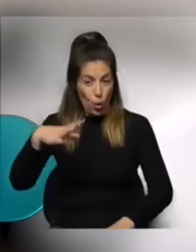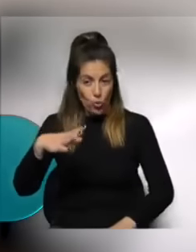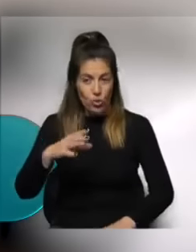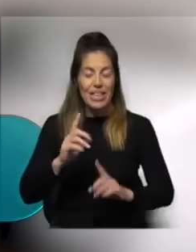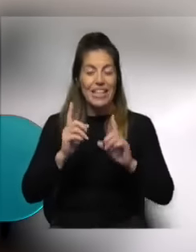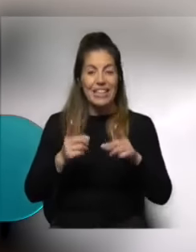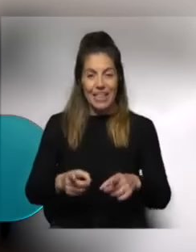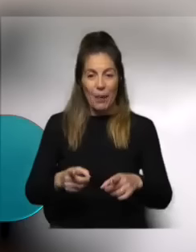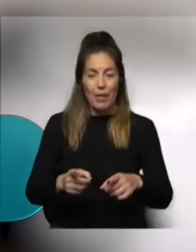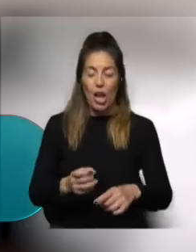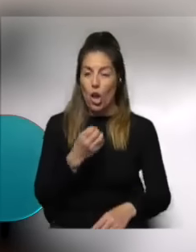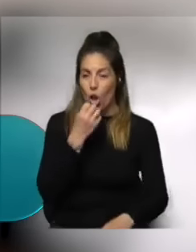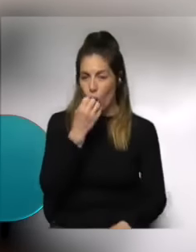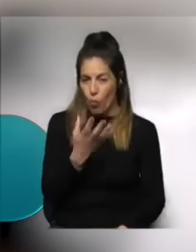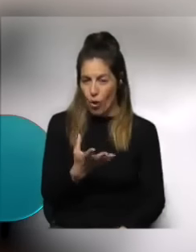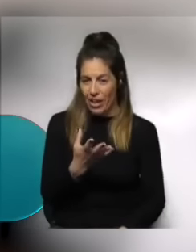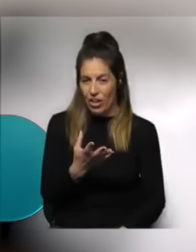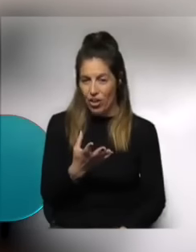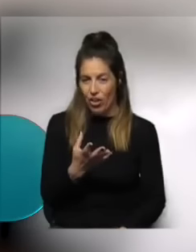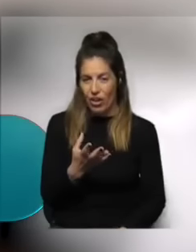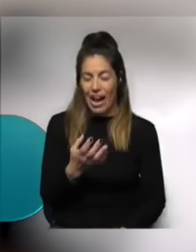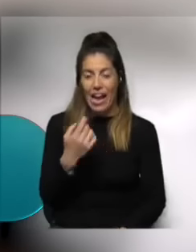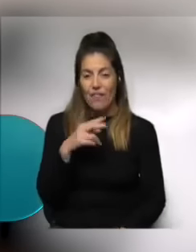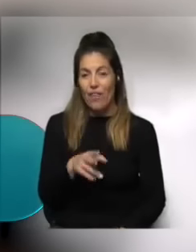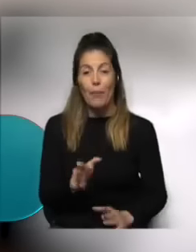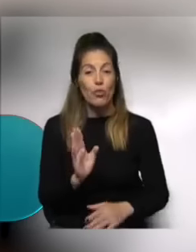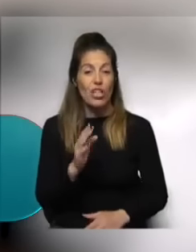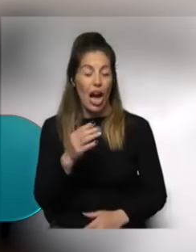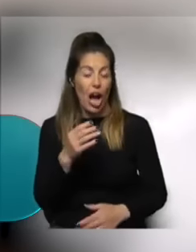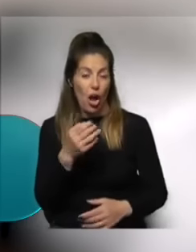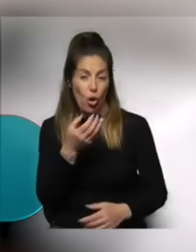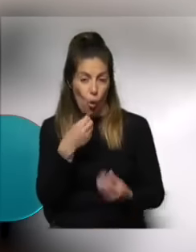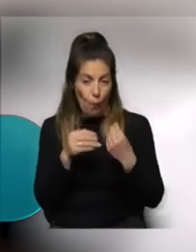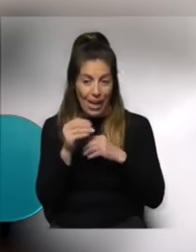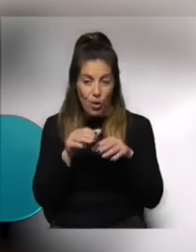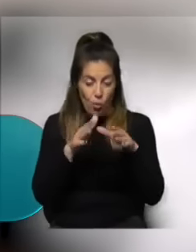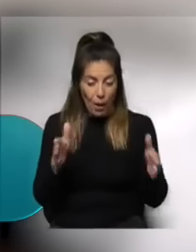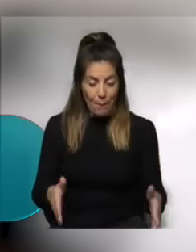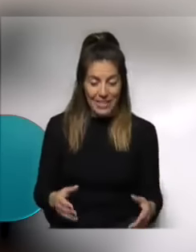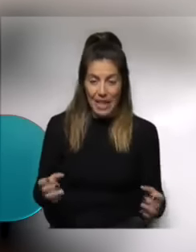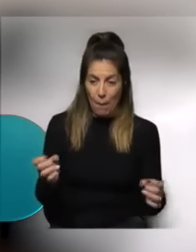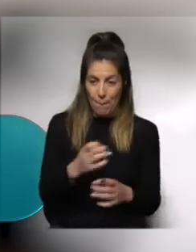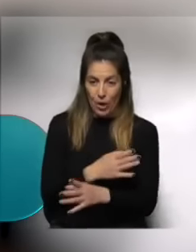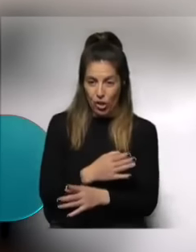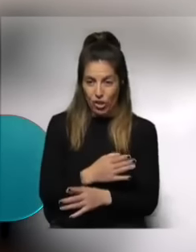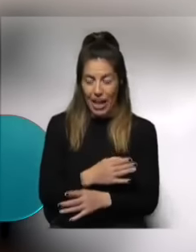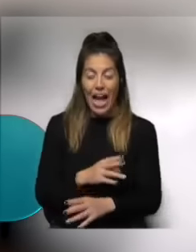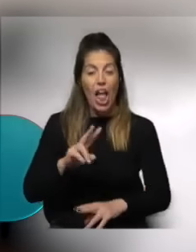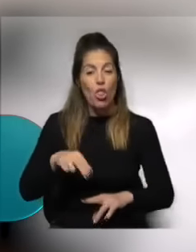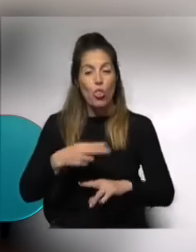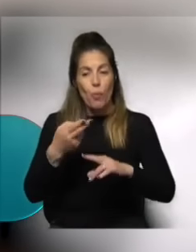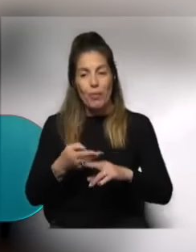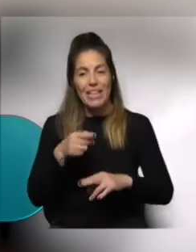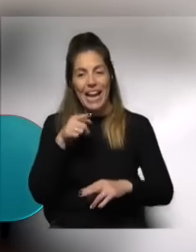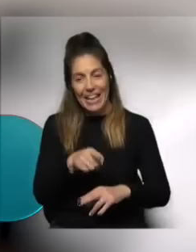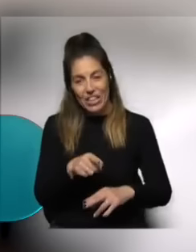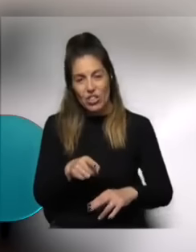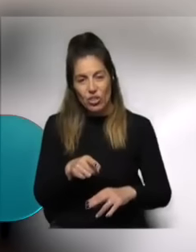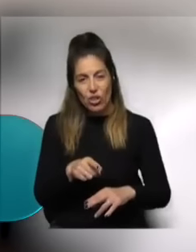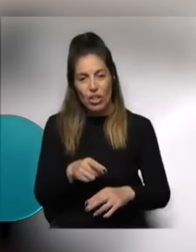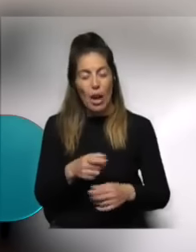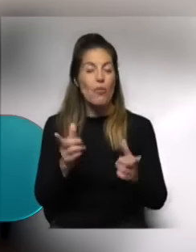duplica lo bueno, entre comillas, ahí vamos a comer, tenemos una mesa pronta para desayunar o lo que sea, y duplica también todo eso que vamos